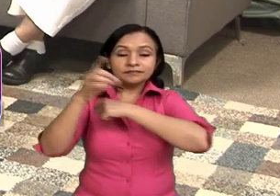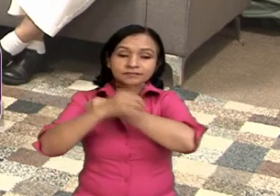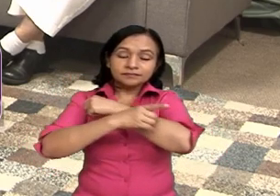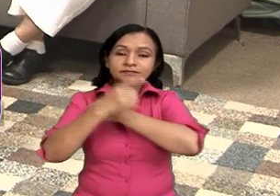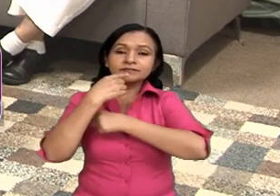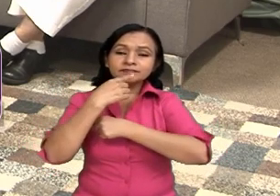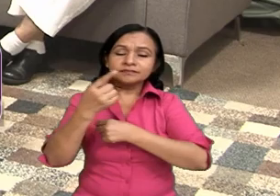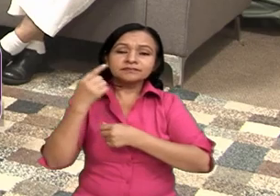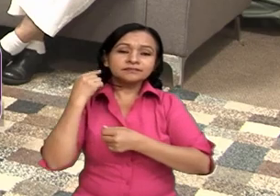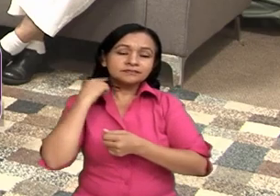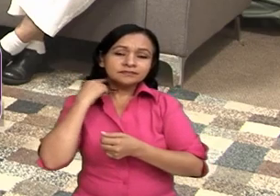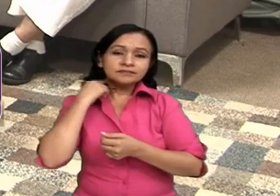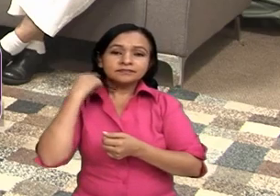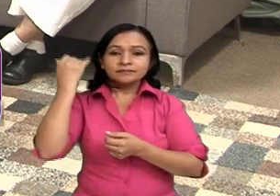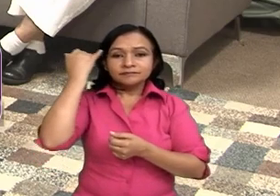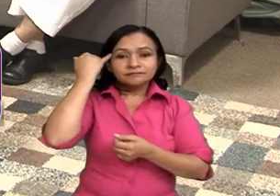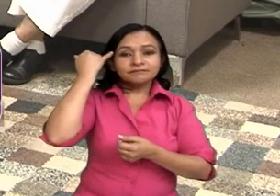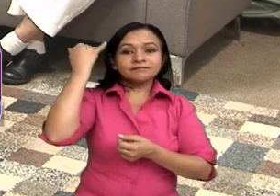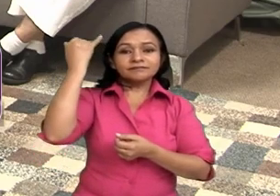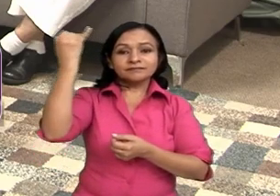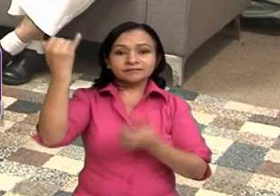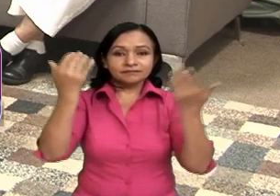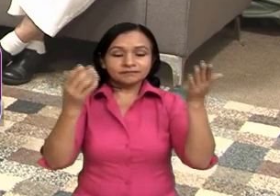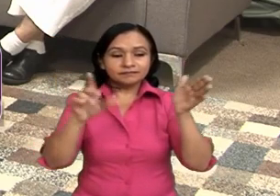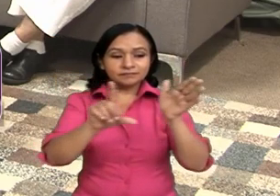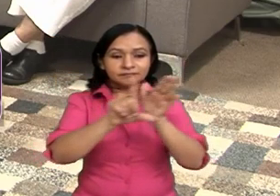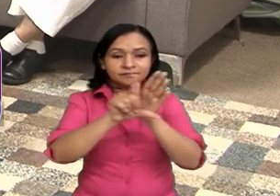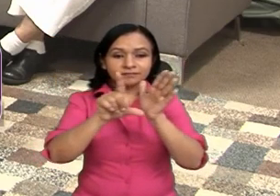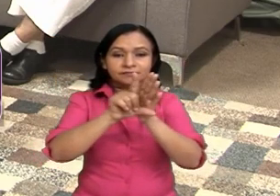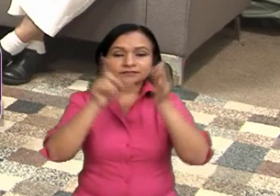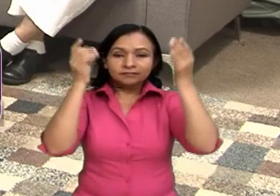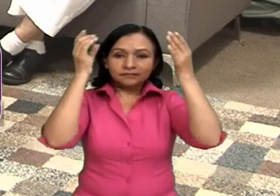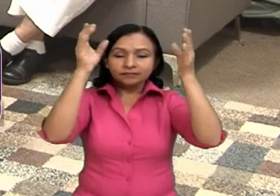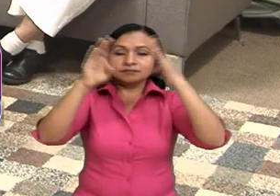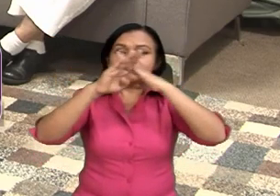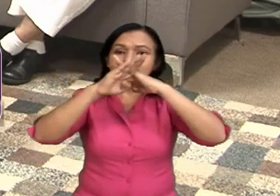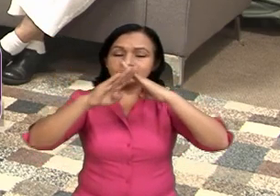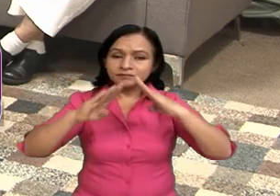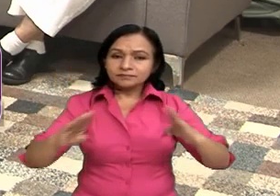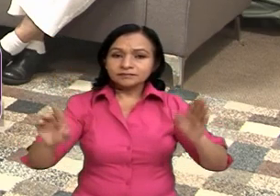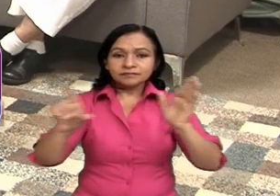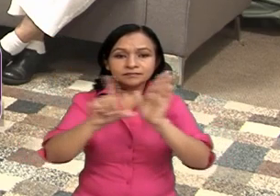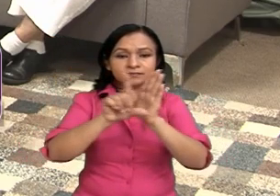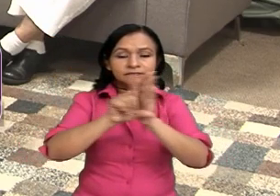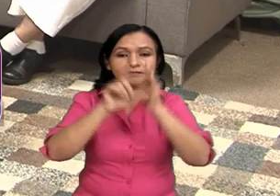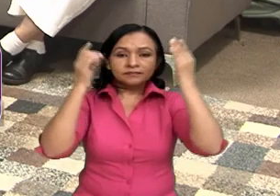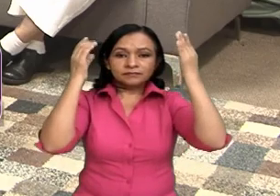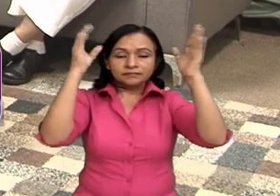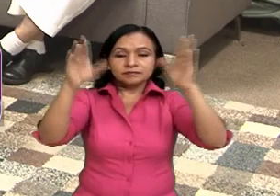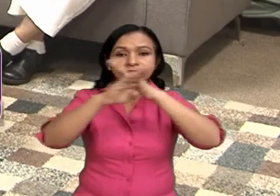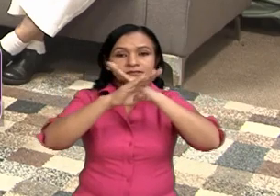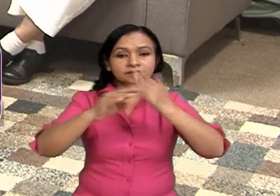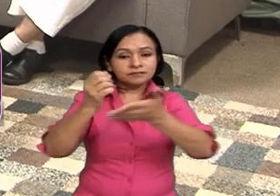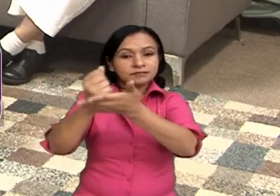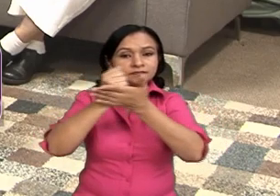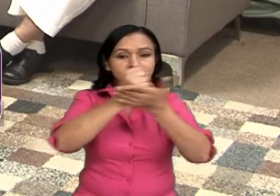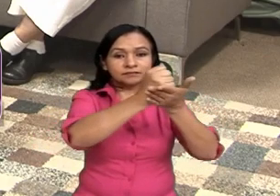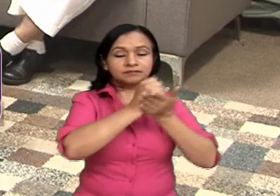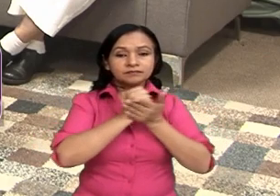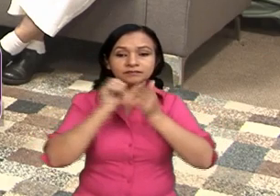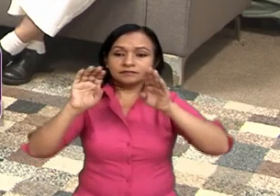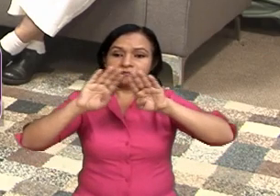está con esas ideas geniales. La ley de la cultura de paz, esa ley de la cultura de paz nos va a venir a beneficiar también a